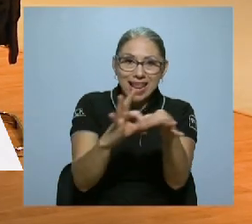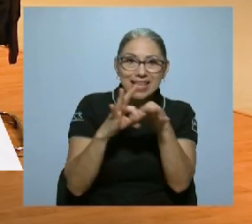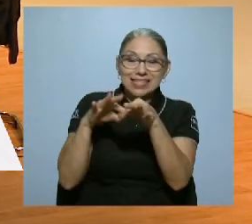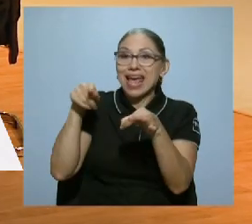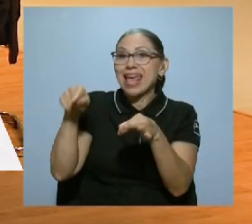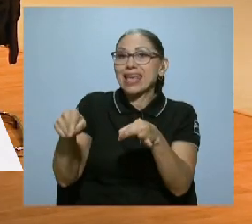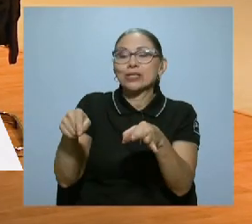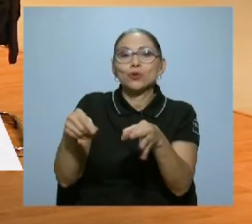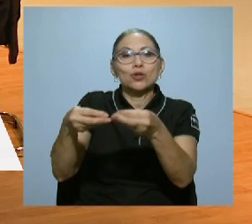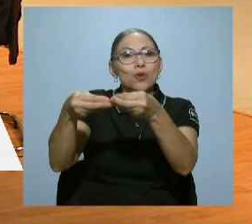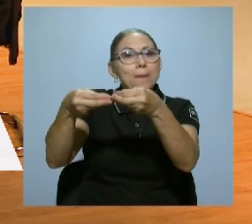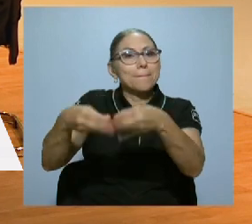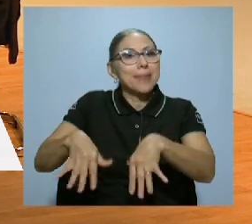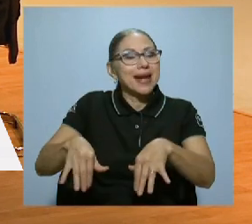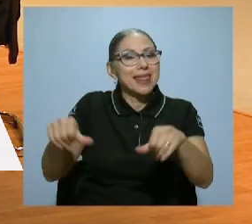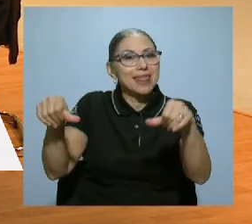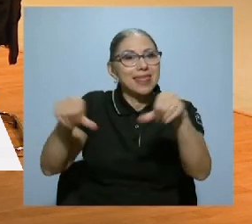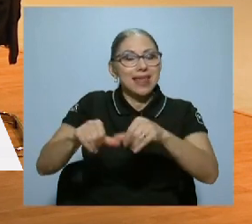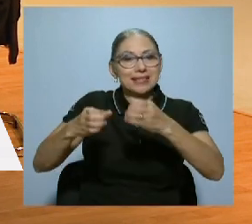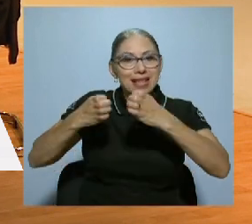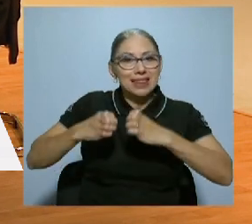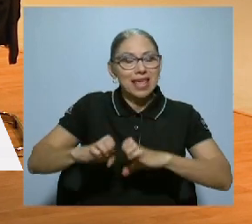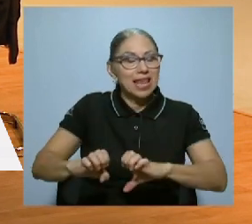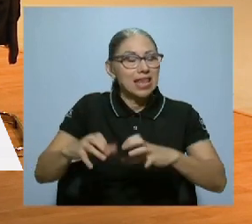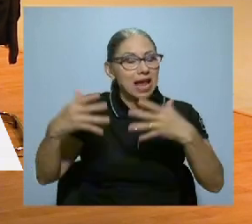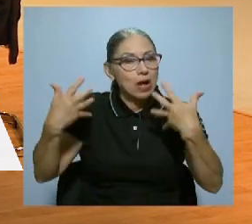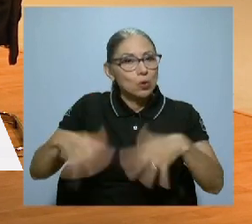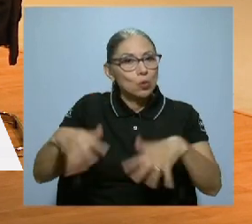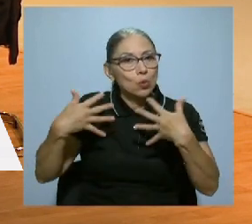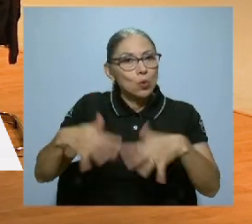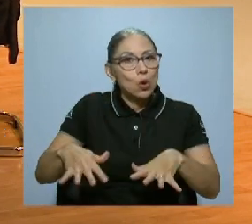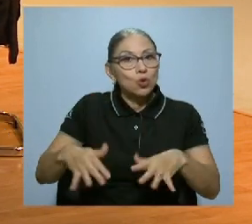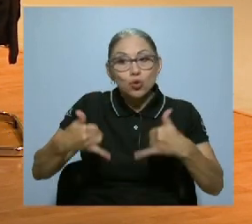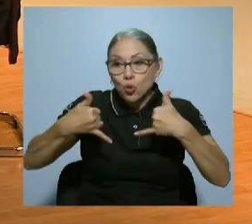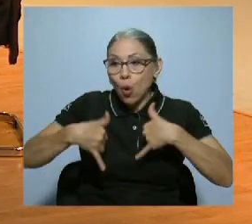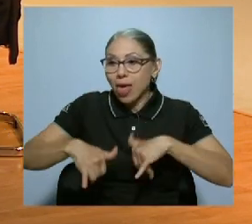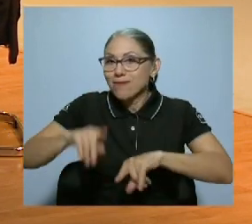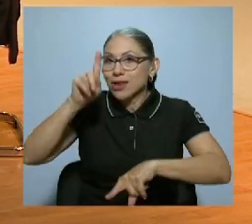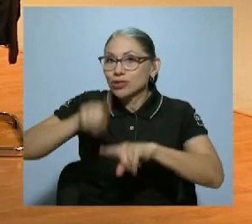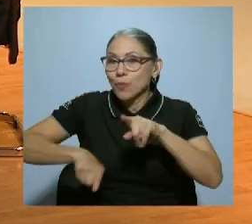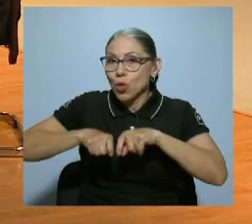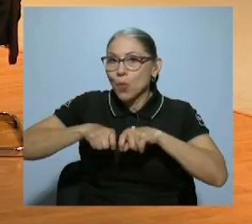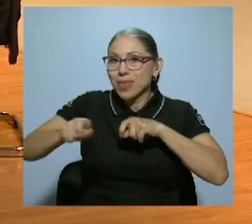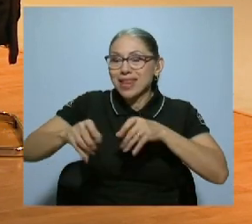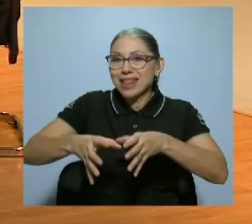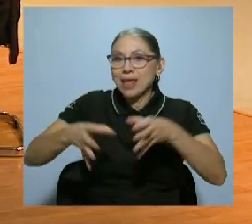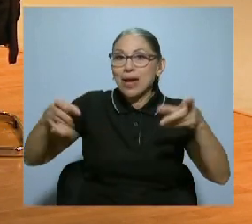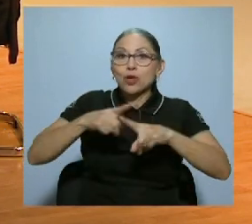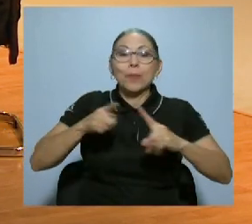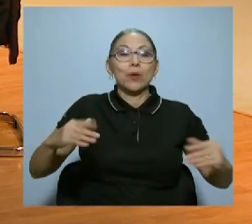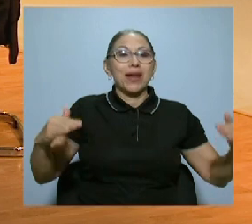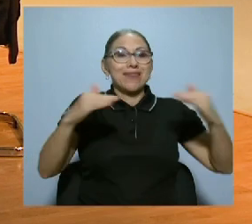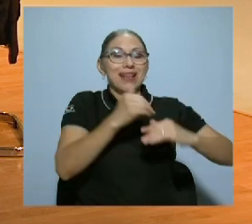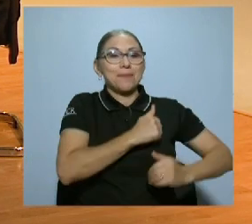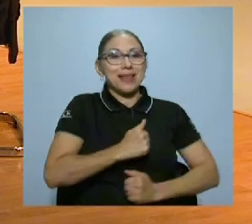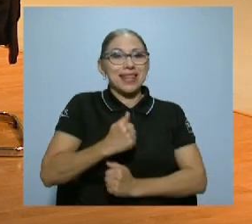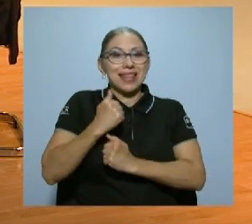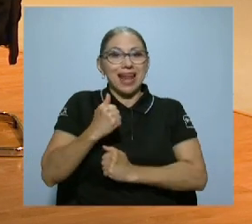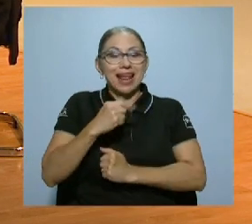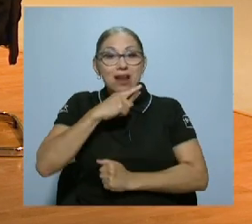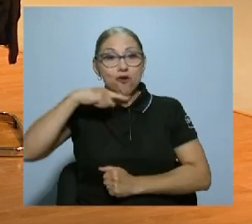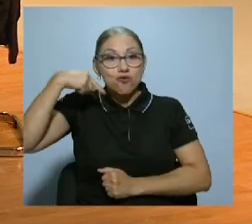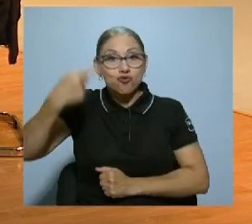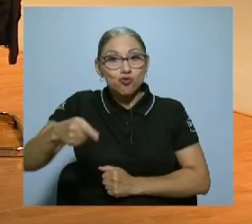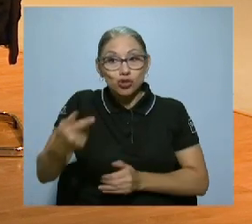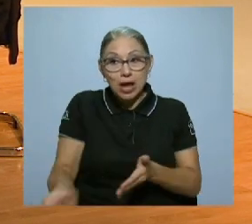estratégica extraordinaria, de un tamaño que todavía no se ha podido medir, pero militarmente es, para Rusia, rellenar eso